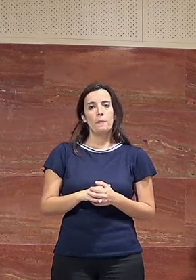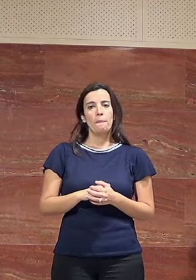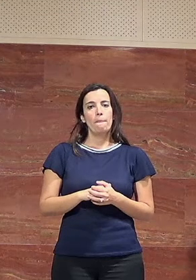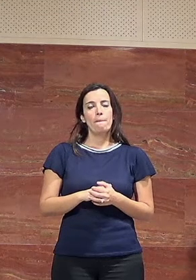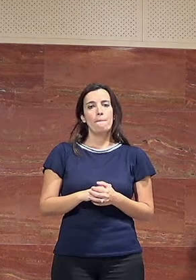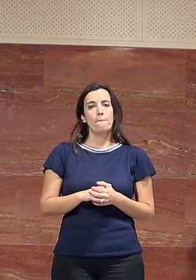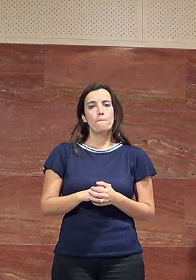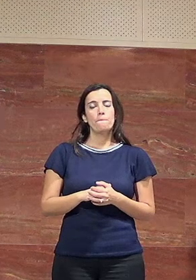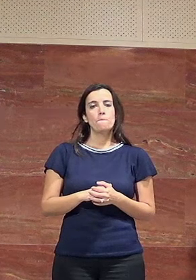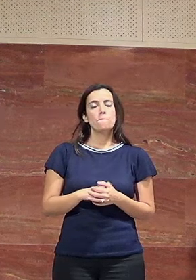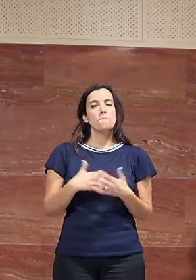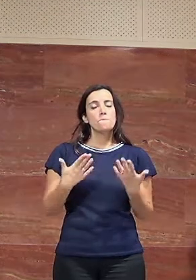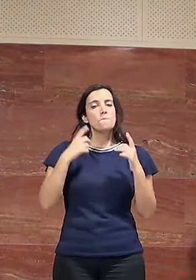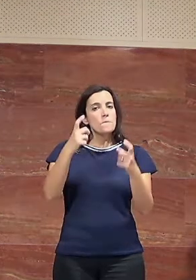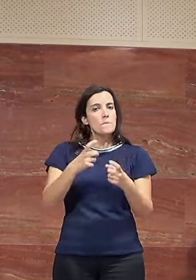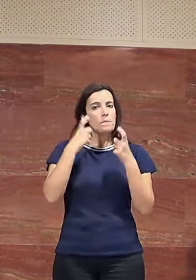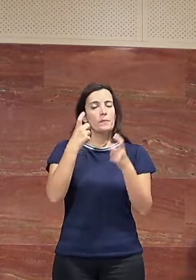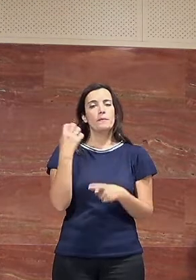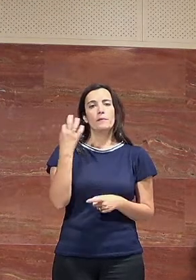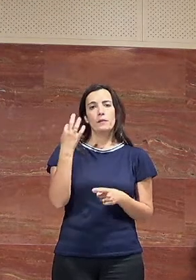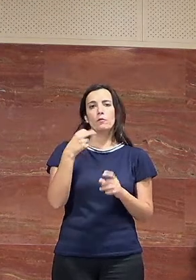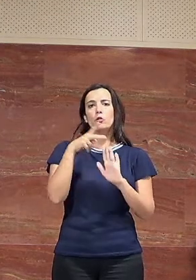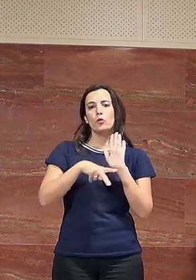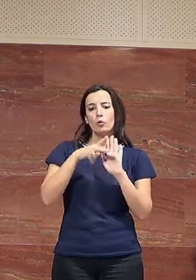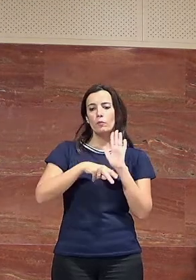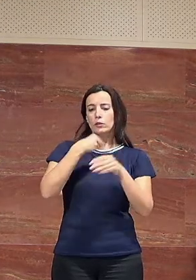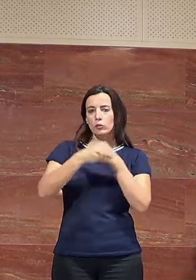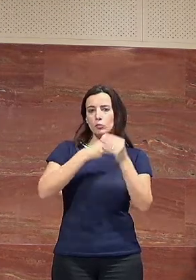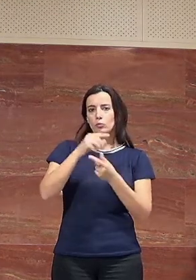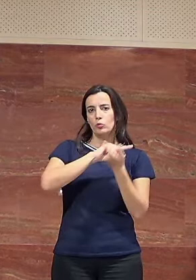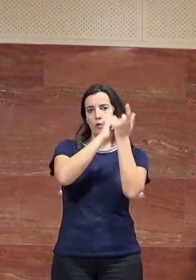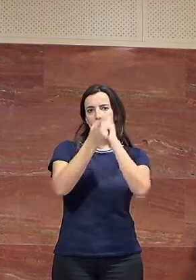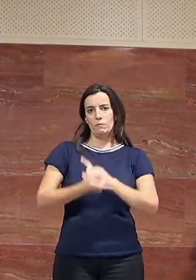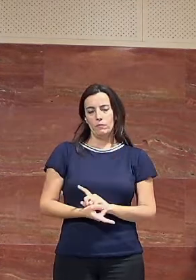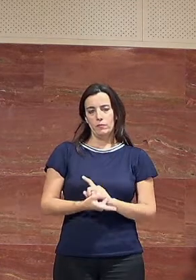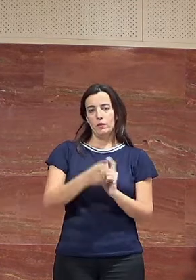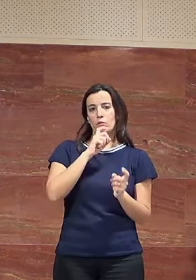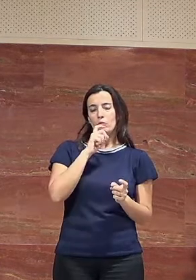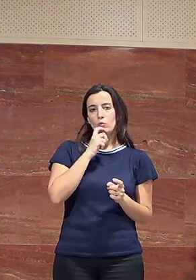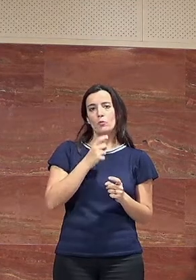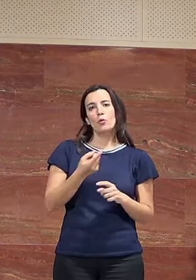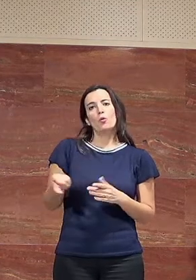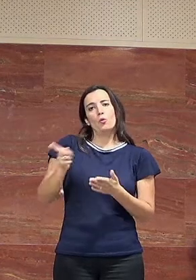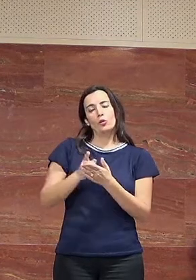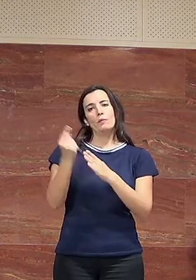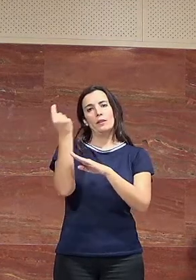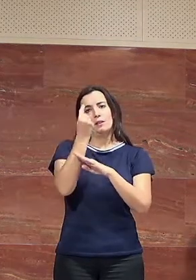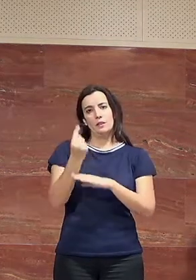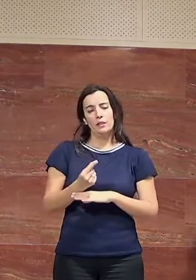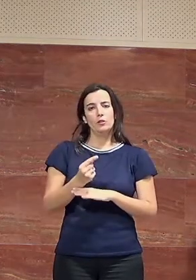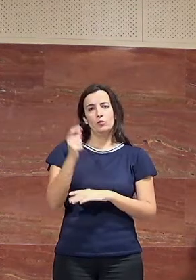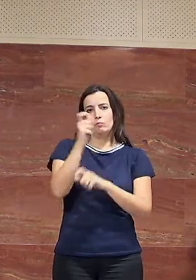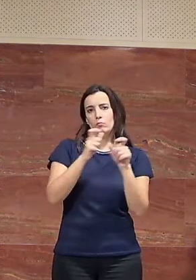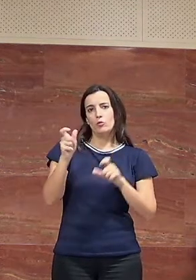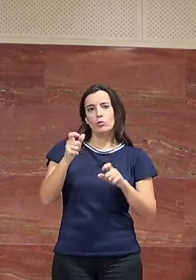bueno, realmente lo que tratamos es de cambiar un poco las normas de uso mediante el rediseño de los distintos actores que participan en ese